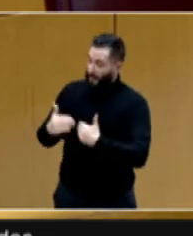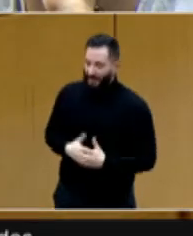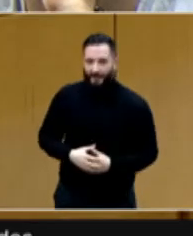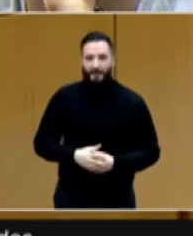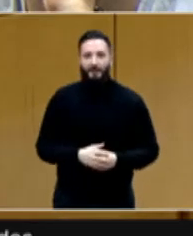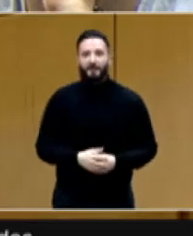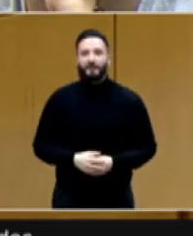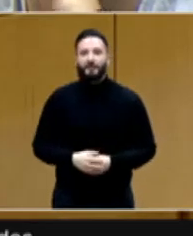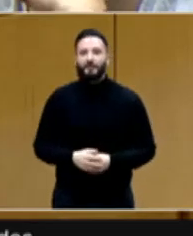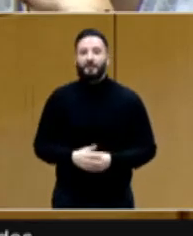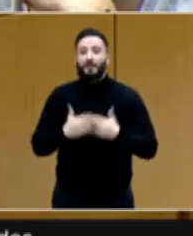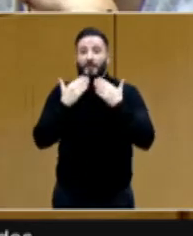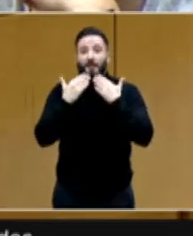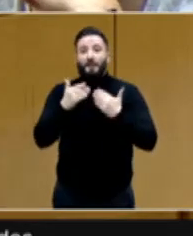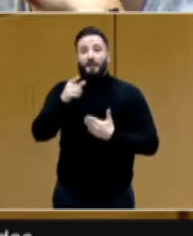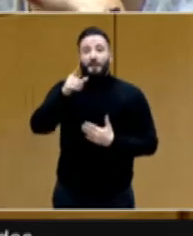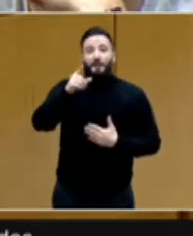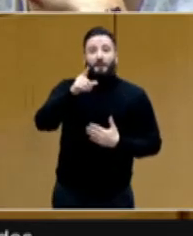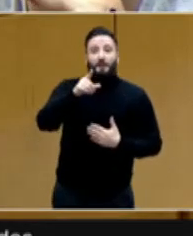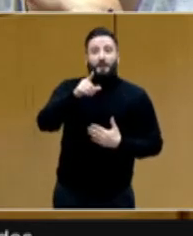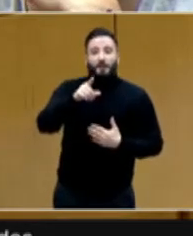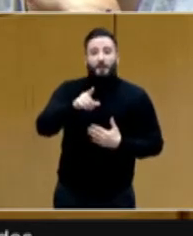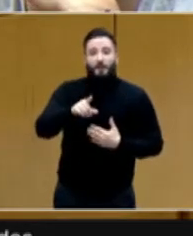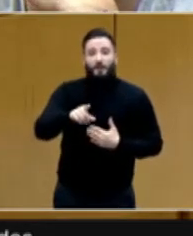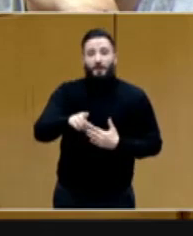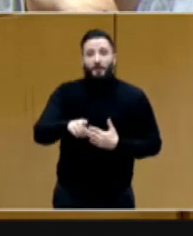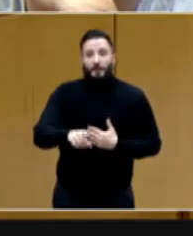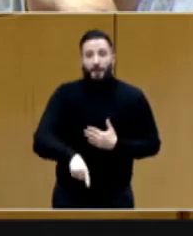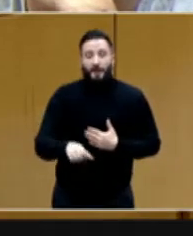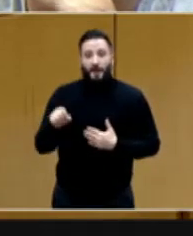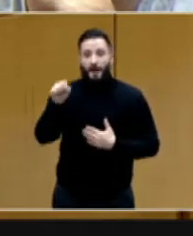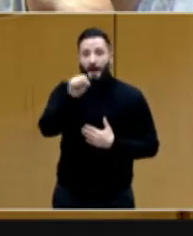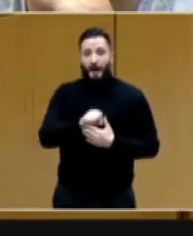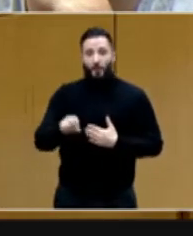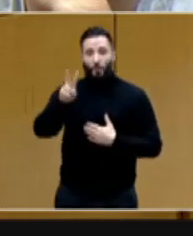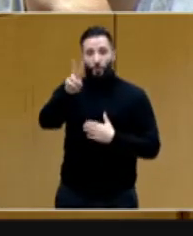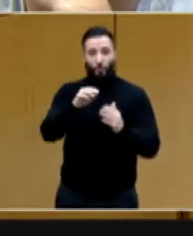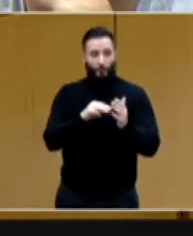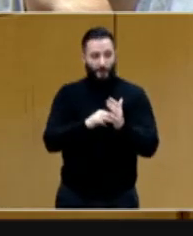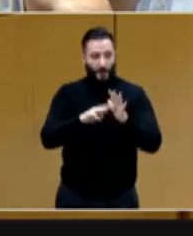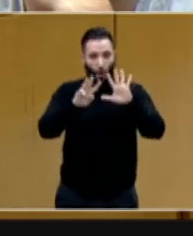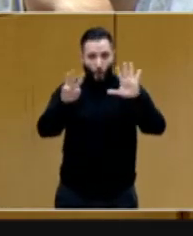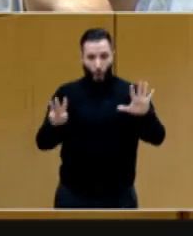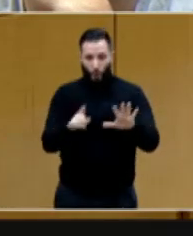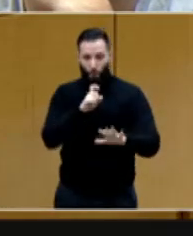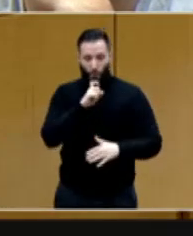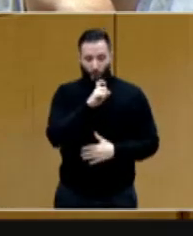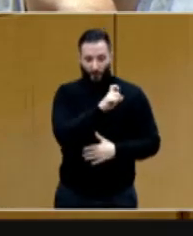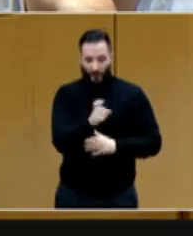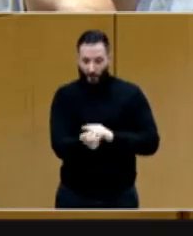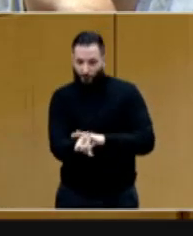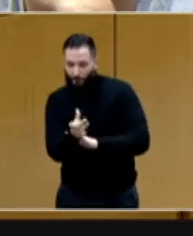he olvidado decir que claro que la convención es desde el 2008 sí la fundación desde 2009